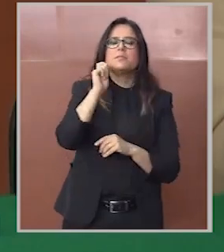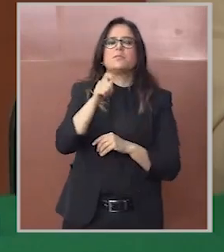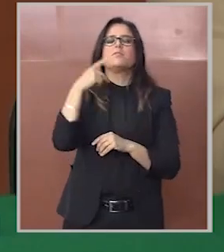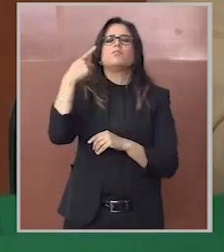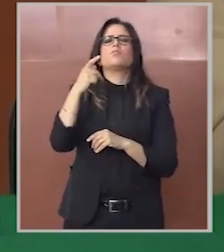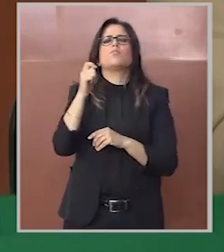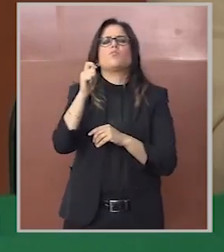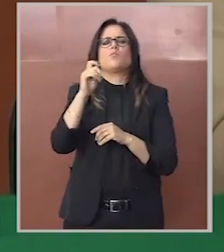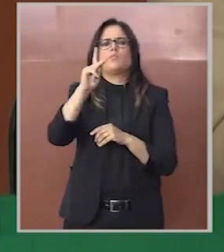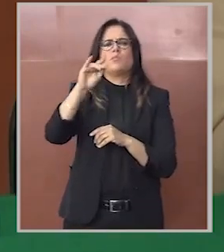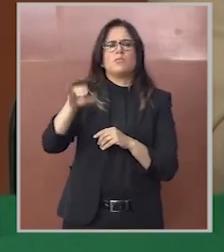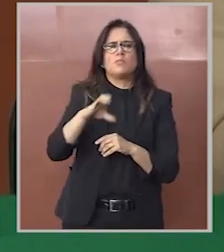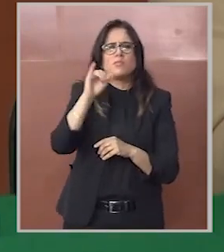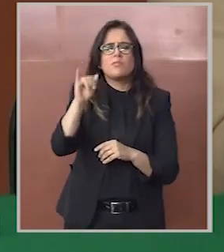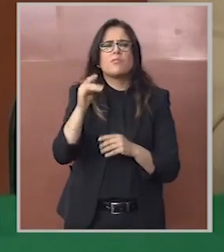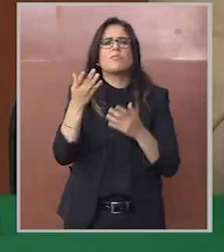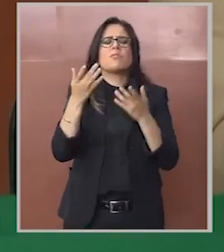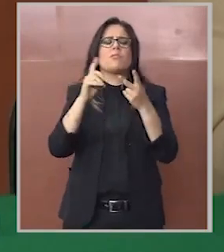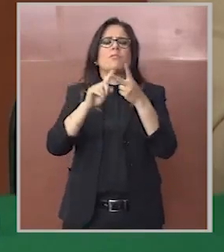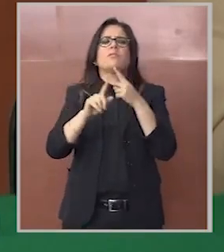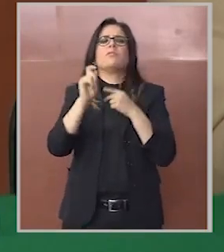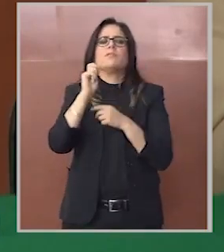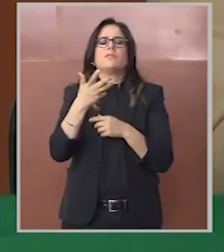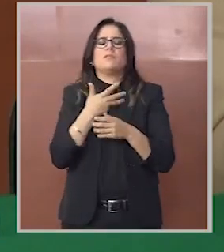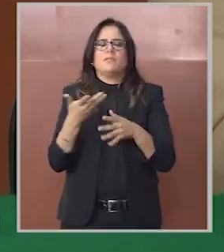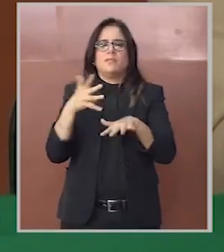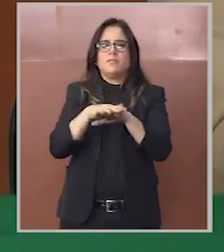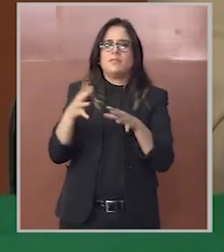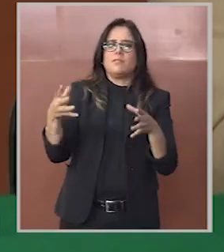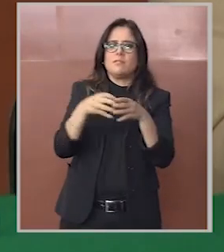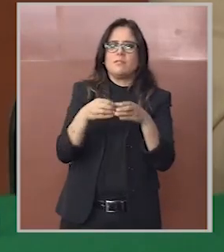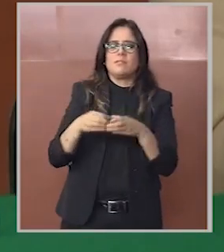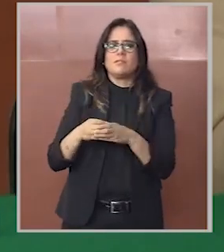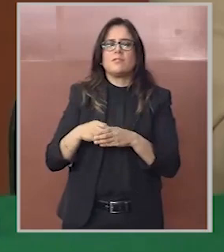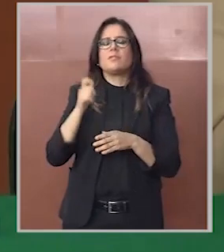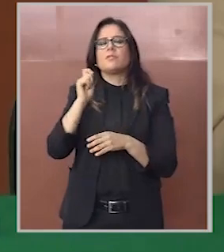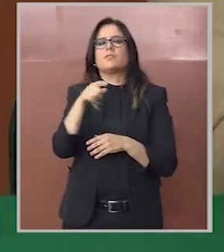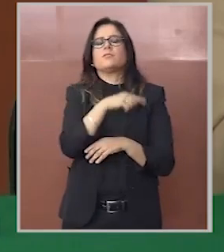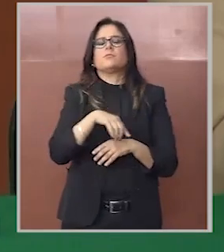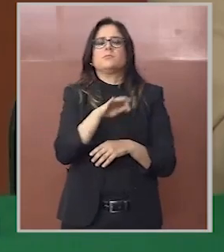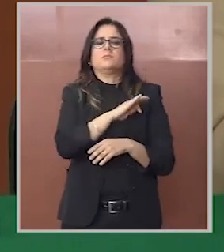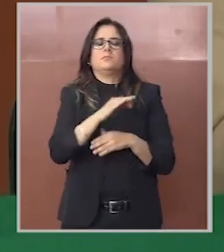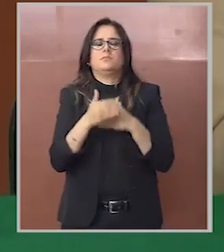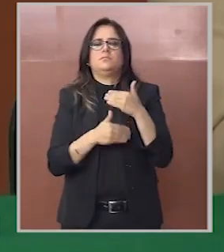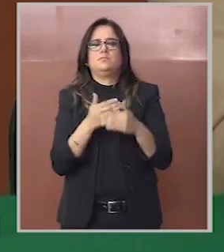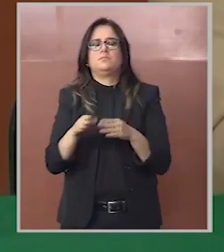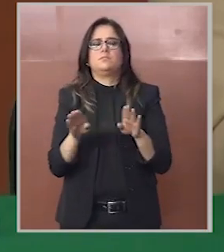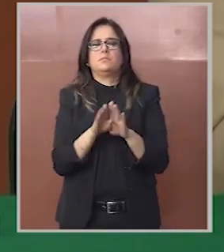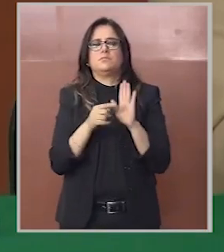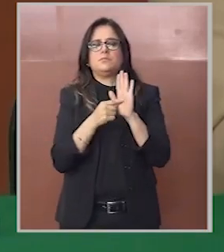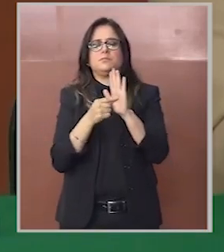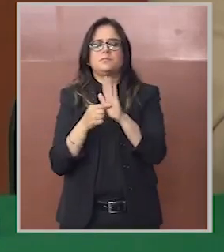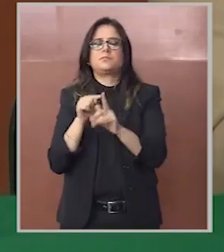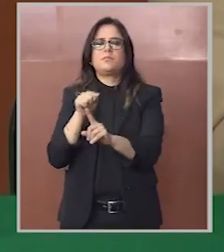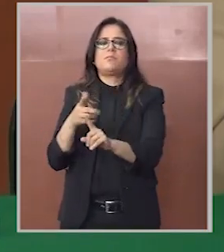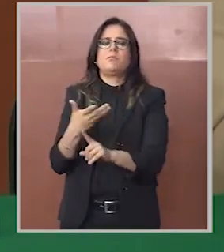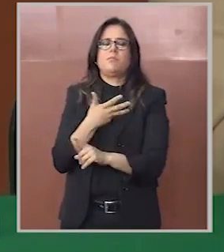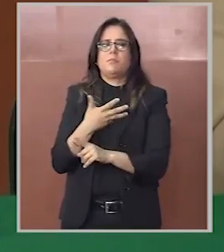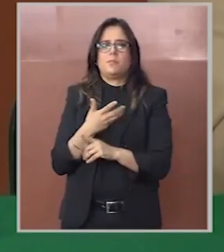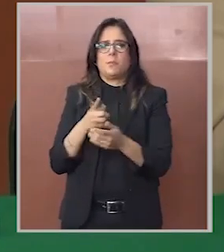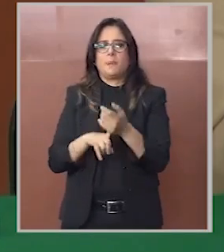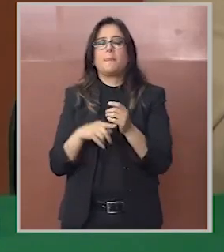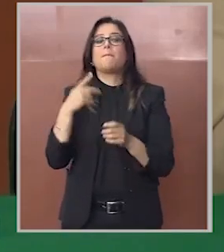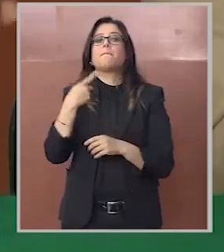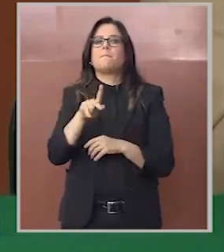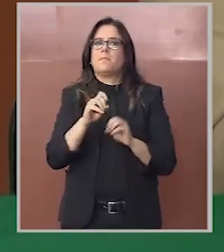la federación Qué órganos jurisdiccionales la integran y todo eso no Y podemos irnos al artículo 94 y ahí está pero pues obviamente